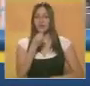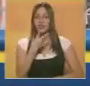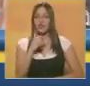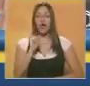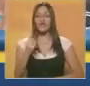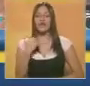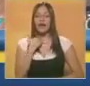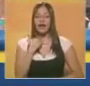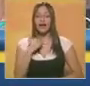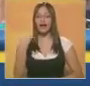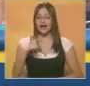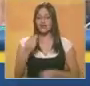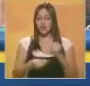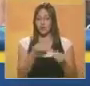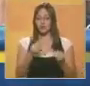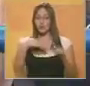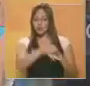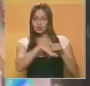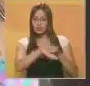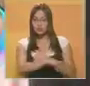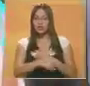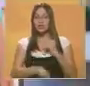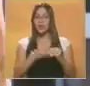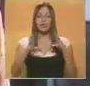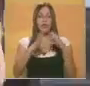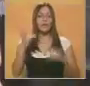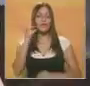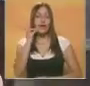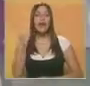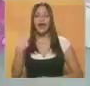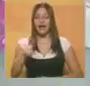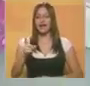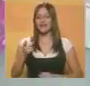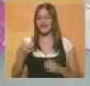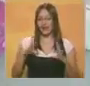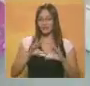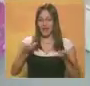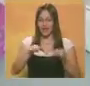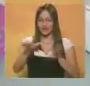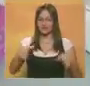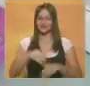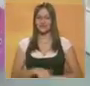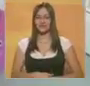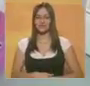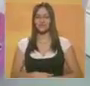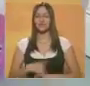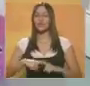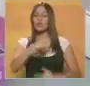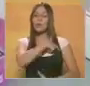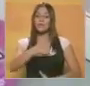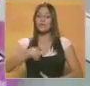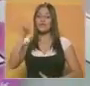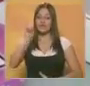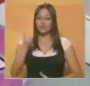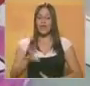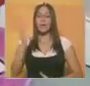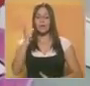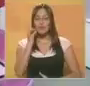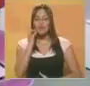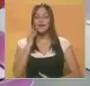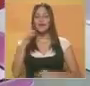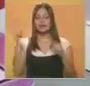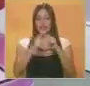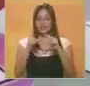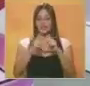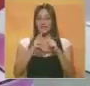deben faltar en el guardarropa de verano de toda mujer elegante. Y en la cuenta regresiva rumbo al Miss Venezuela, las aspirantes al Miss